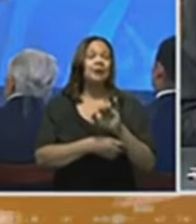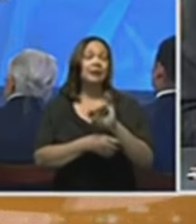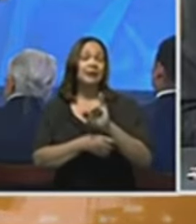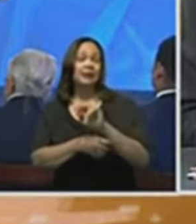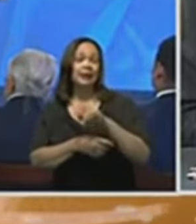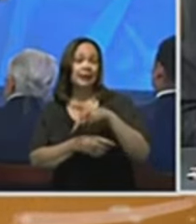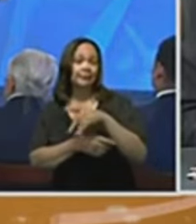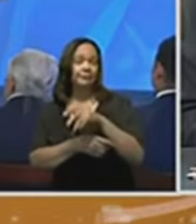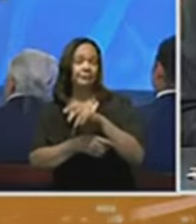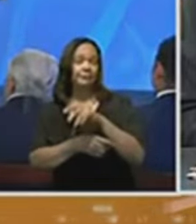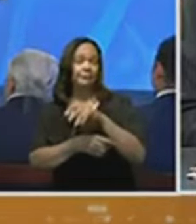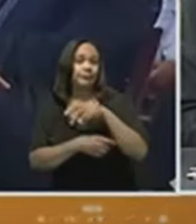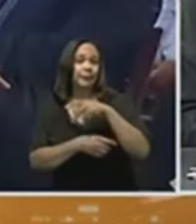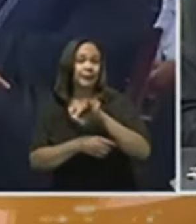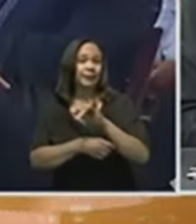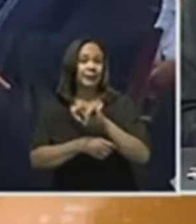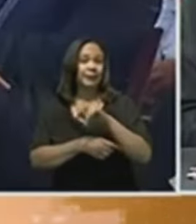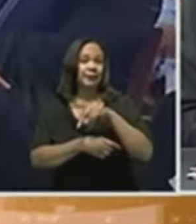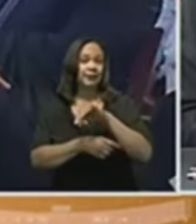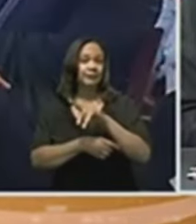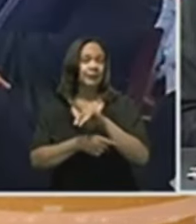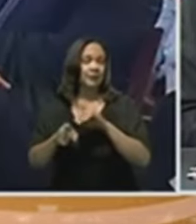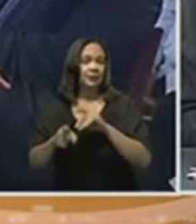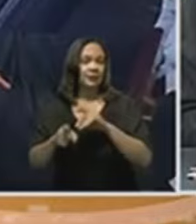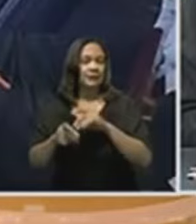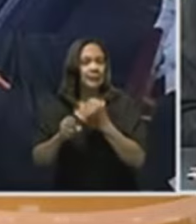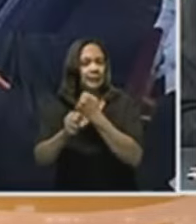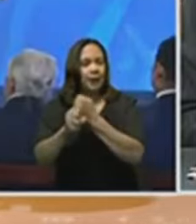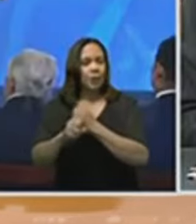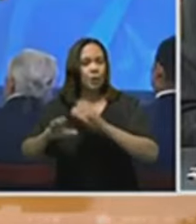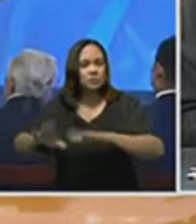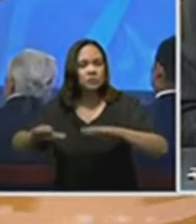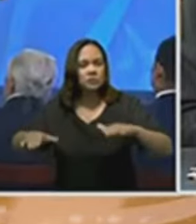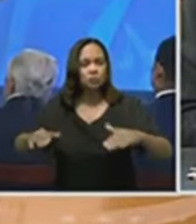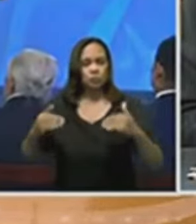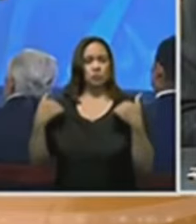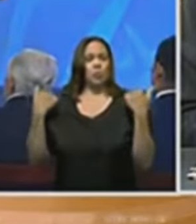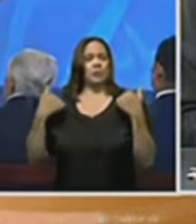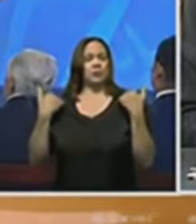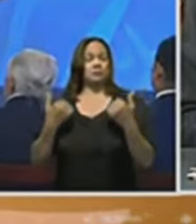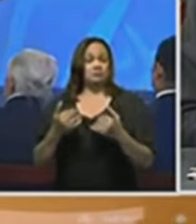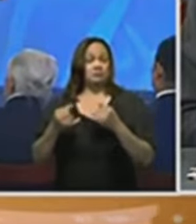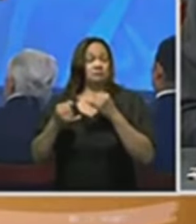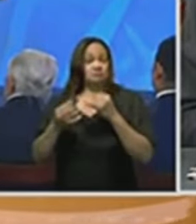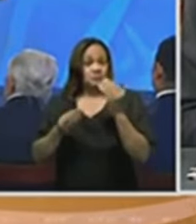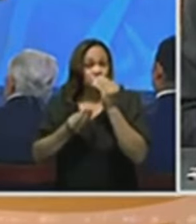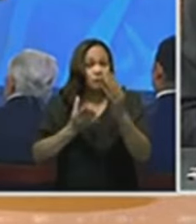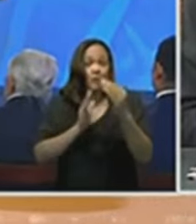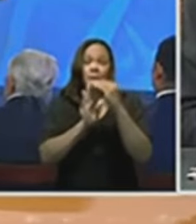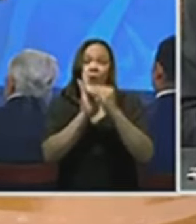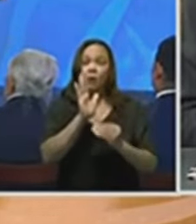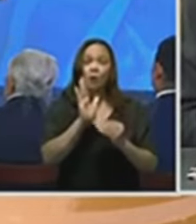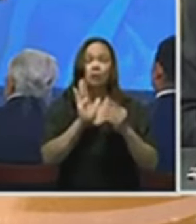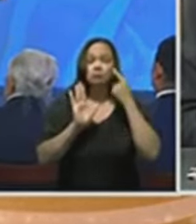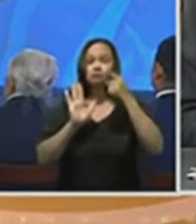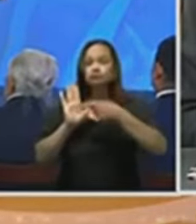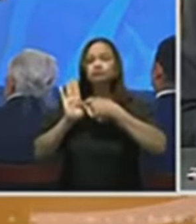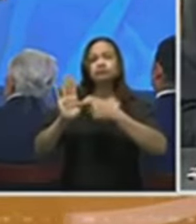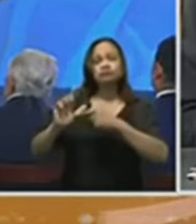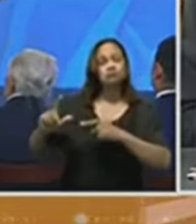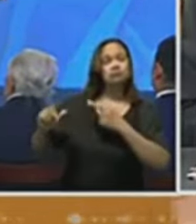desde otra entidad que pueda asumir los planes sociales del gobierno y que pueda asumir la tarea propia de supérate entonces